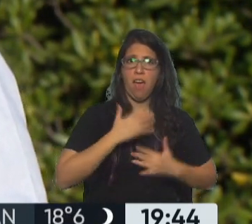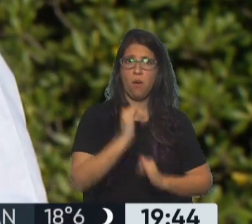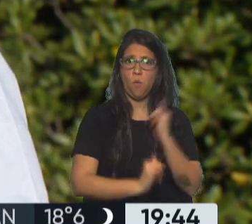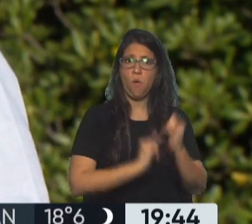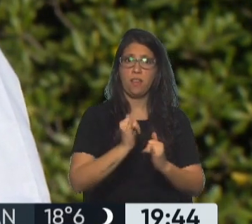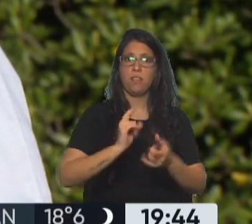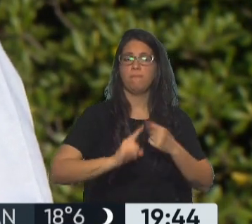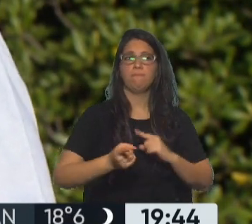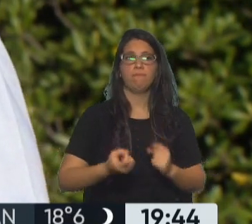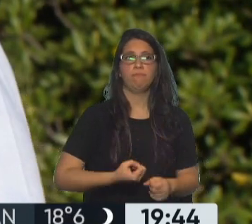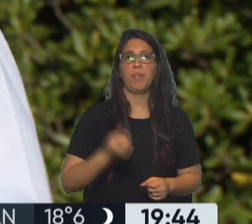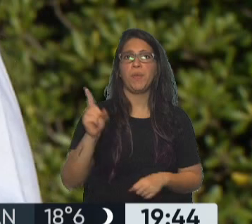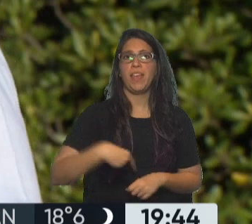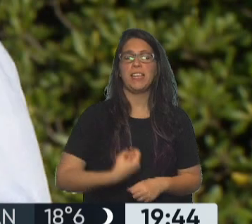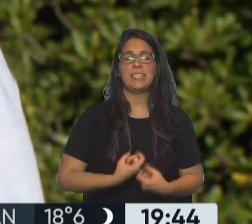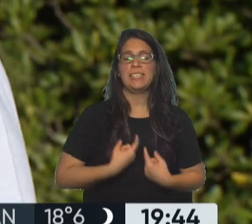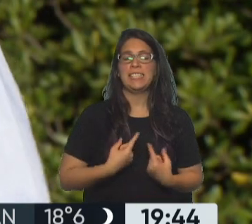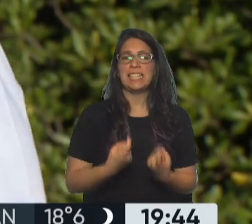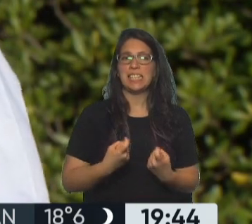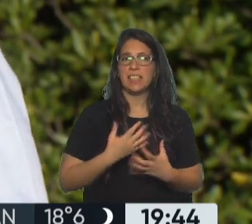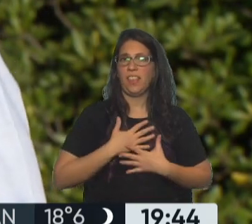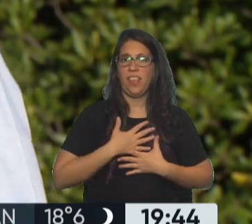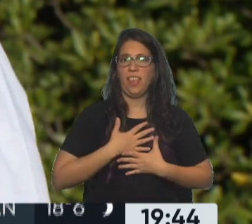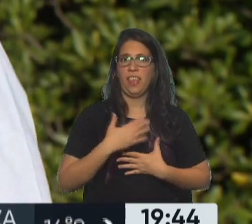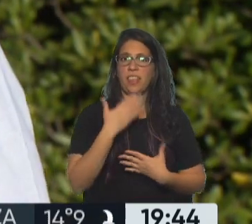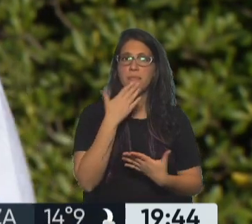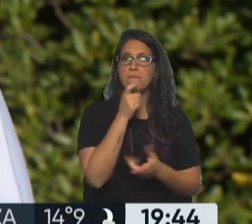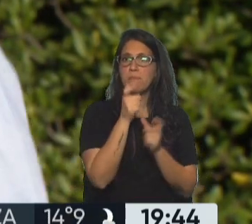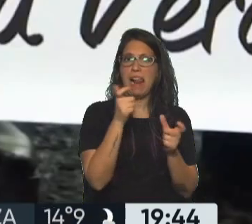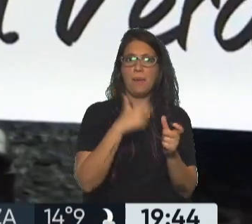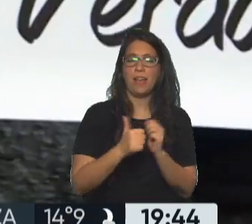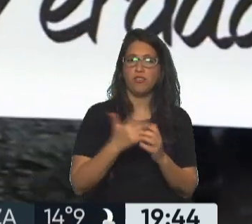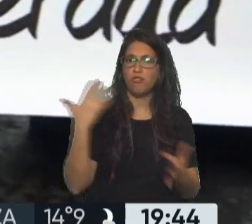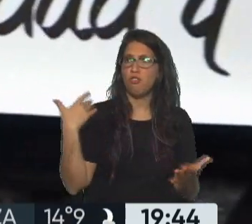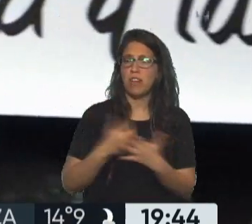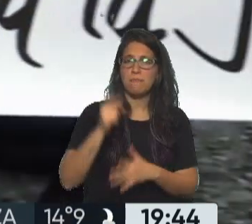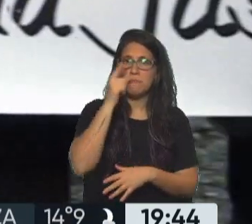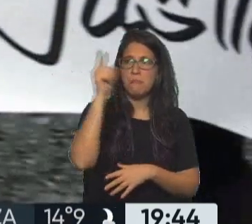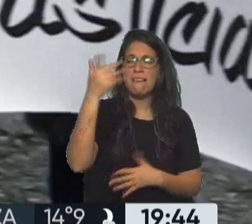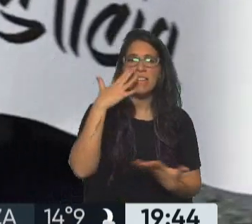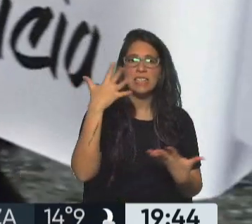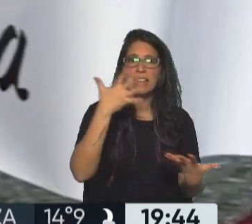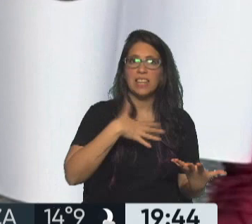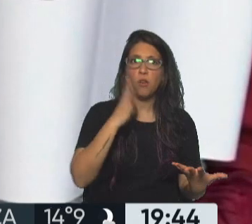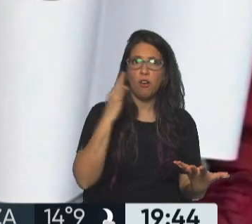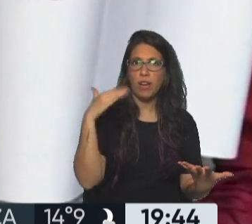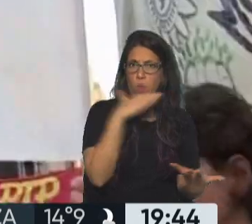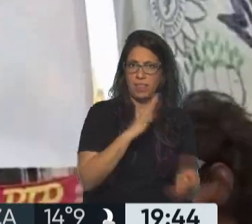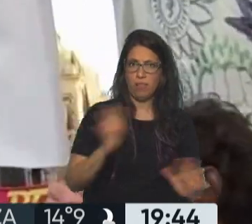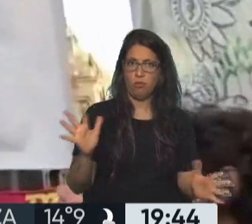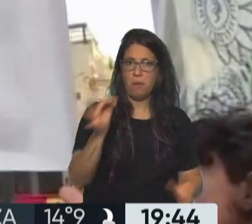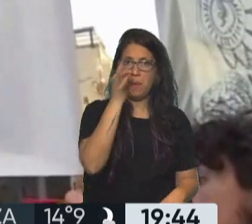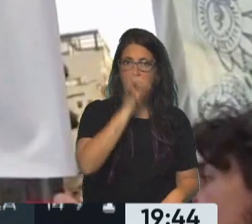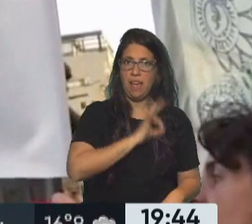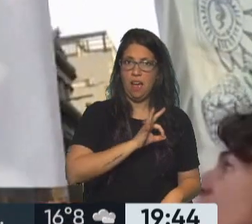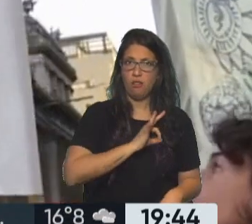con una necesidad insistente que me viene de querer poner palabras a esta historia y tratar de entender lo inentendible. Son 20 años de escritura,